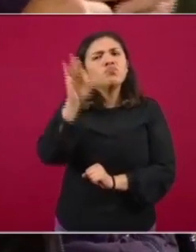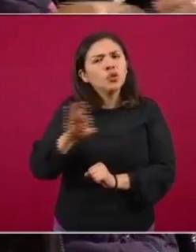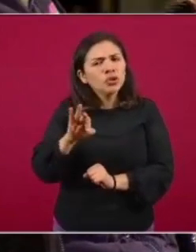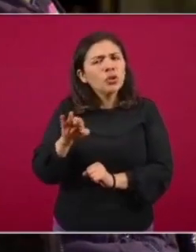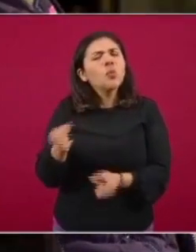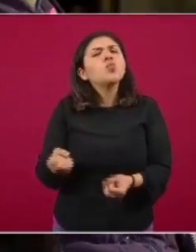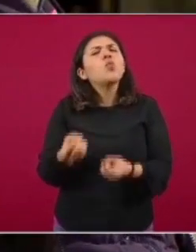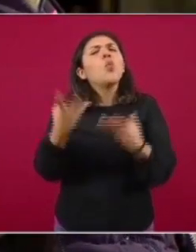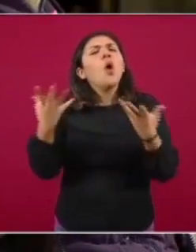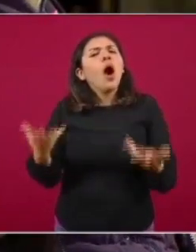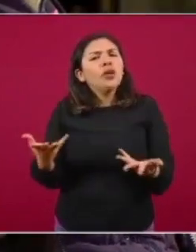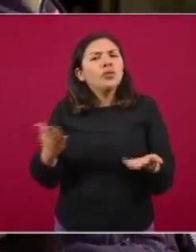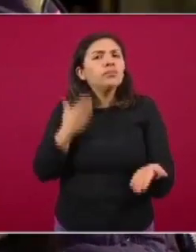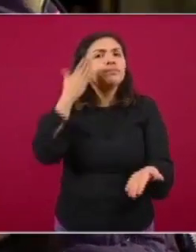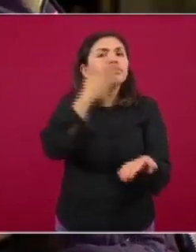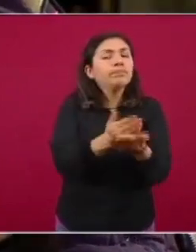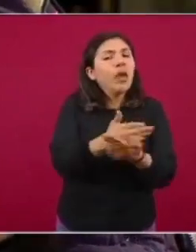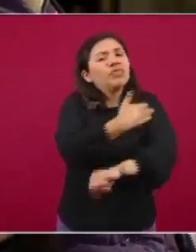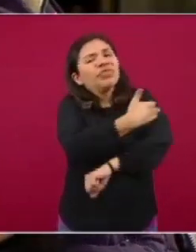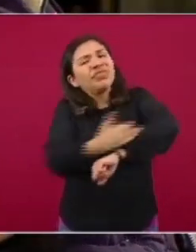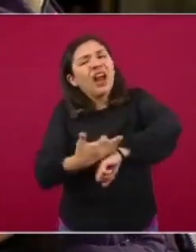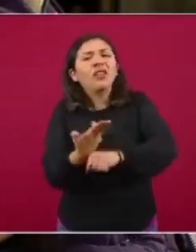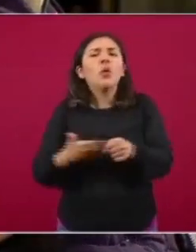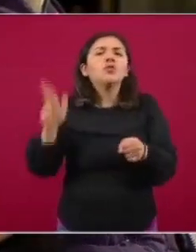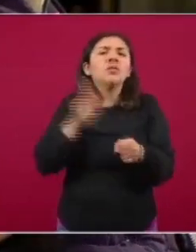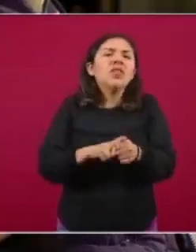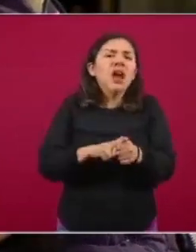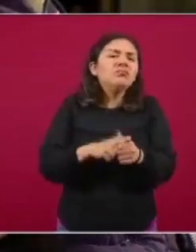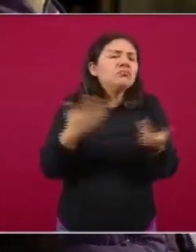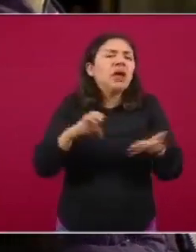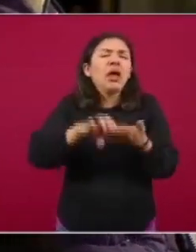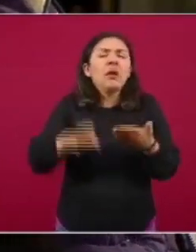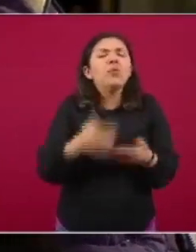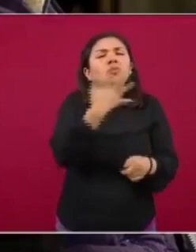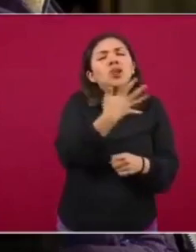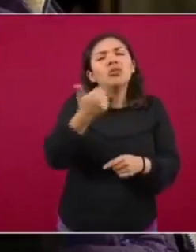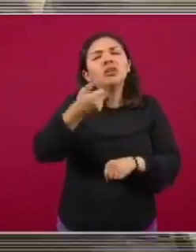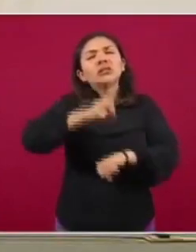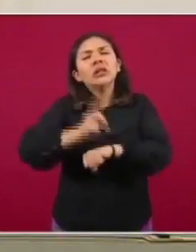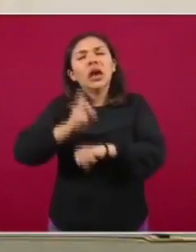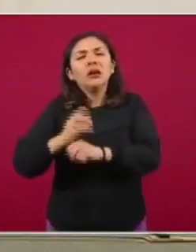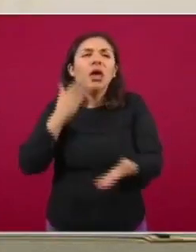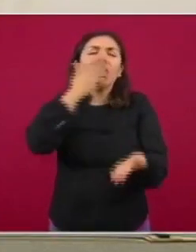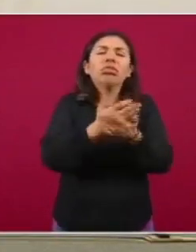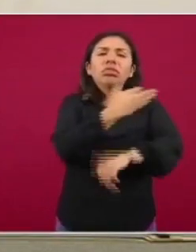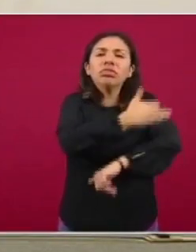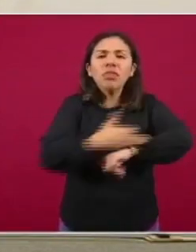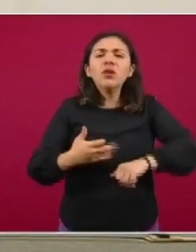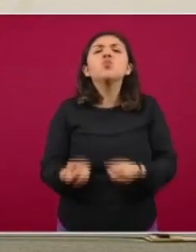acudió en un tiempo tardío, digamos, en 5 o 6 días?